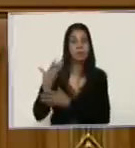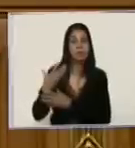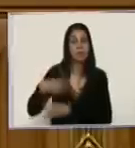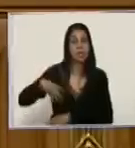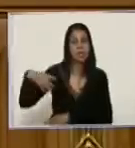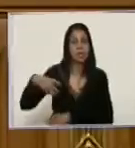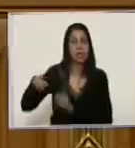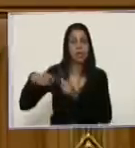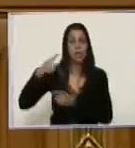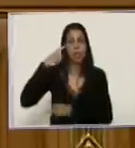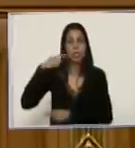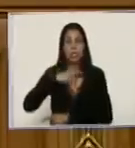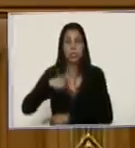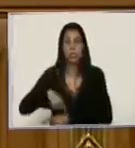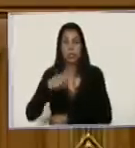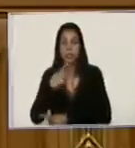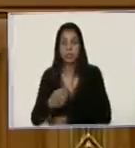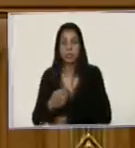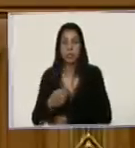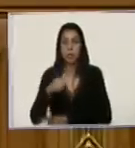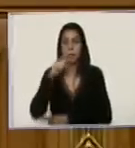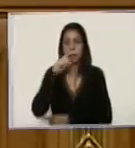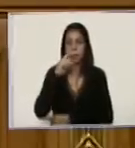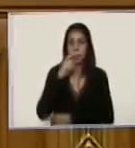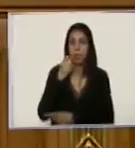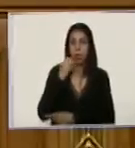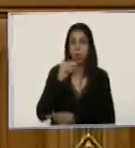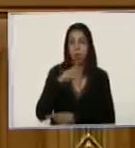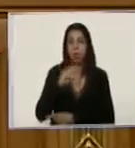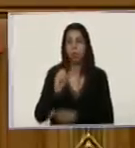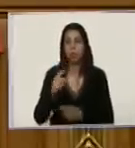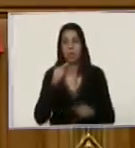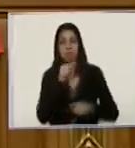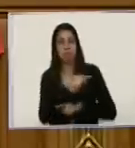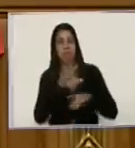Y China dijo que la Unión Soviética entonces era un imperialismo,